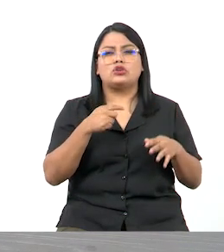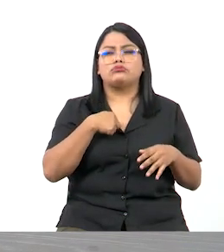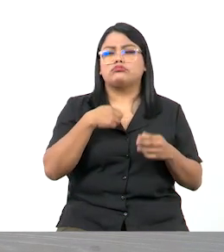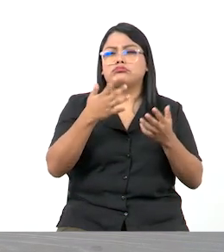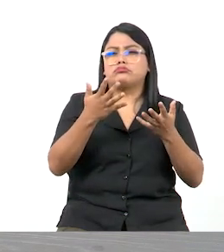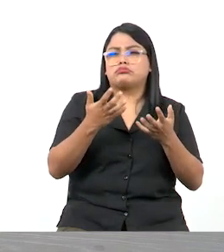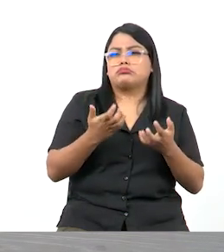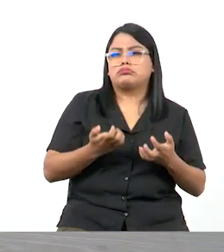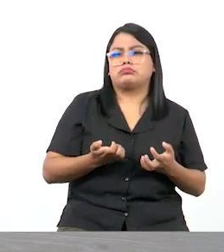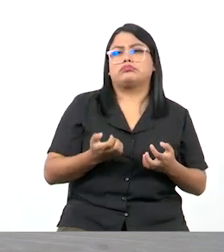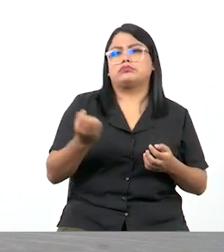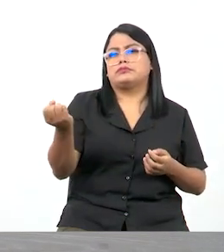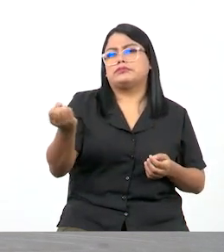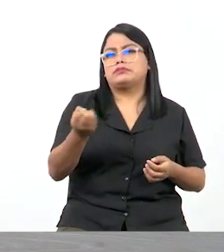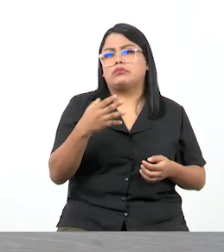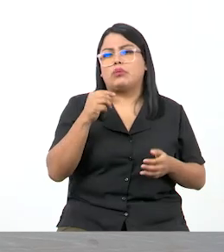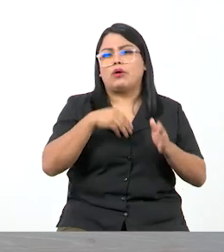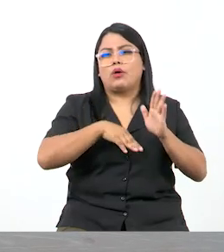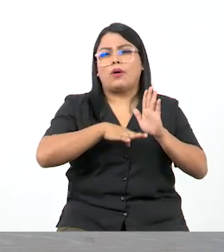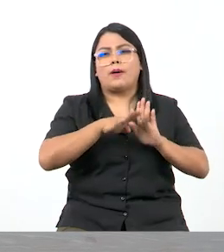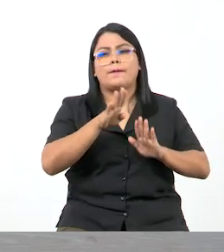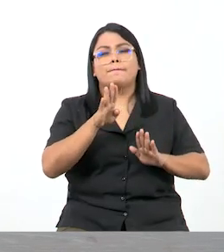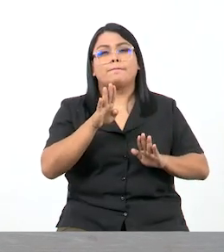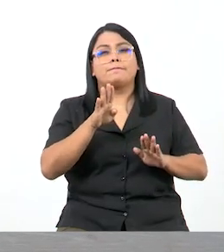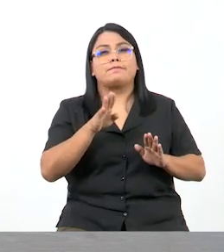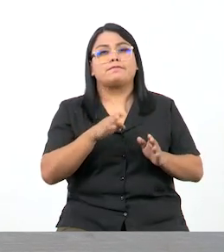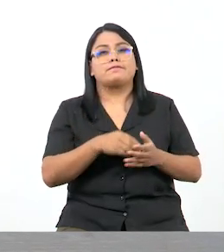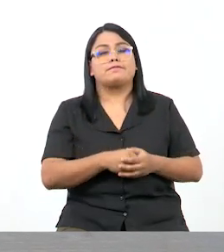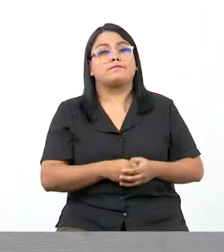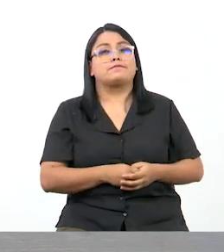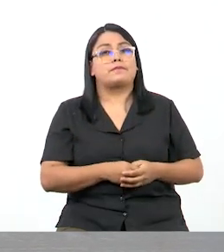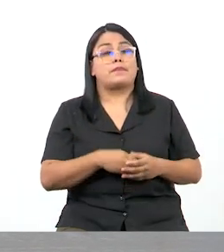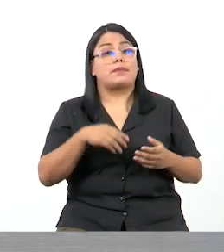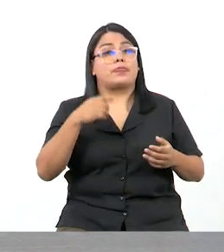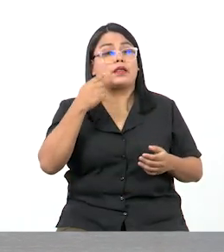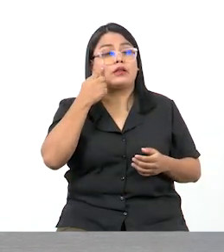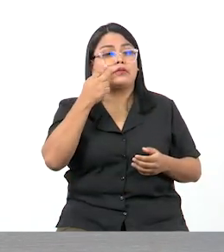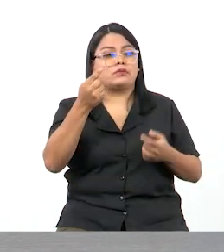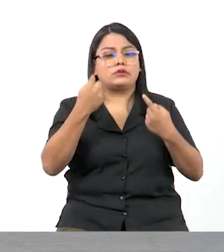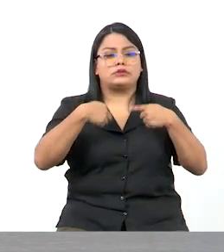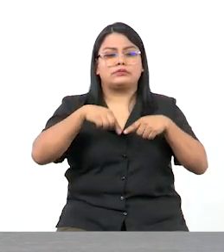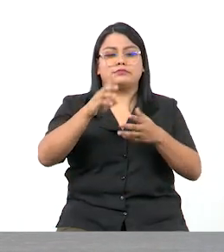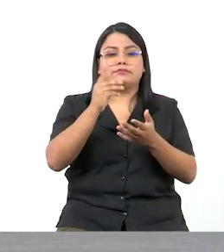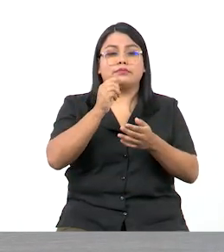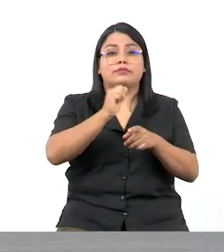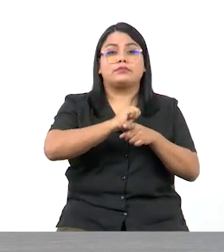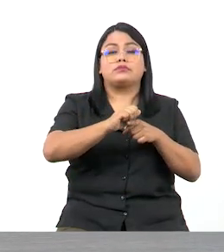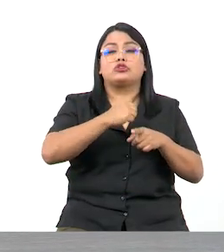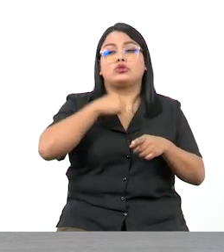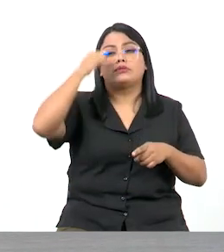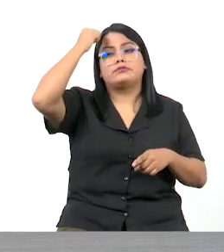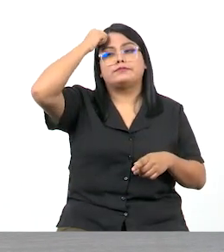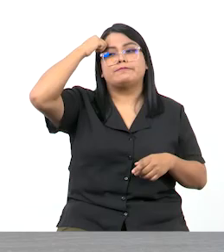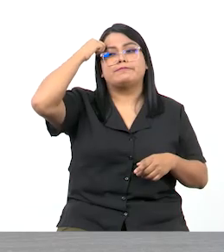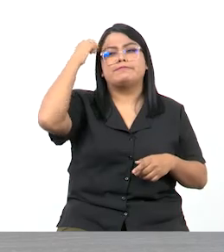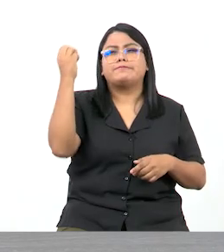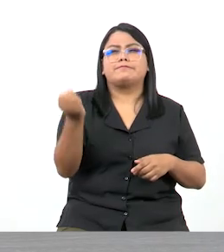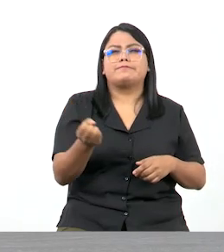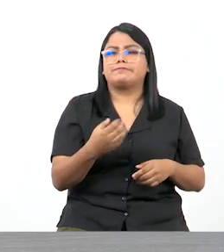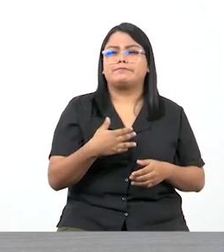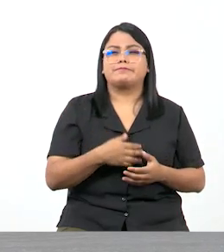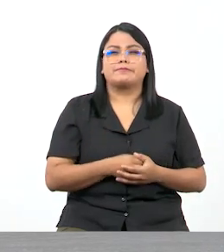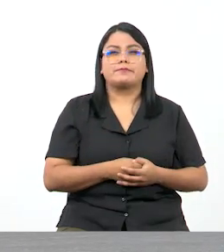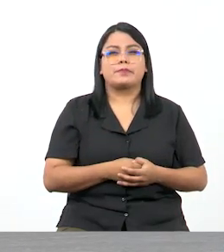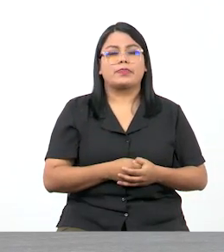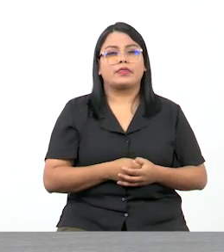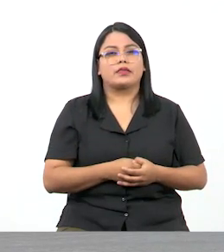Bueno, Oliver, ahora me gustaría que nos platicara un poco acerca de esta sección final de la secuencia didáctica, que es Practico lo aprendido. ¿Qué